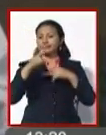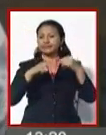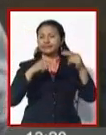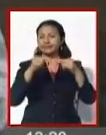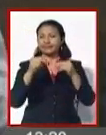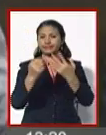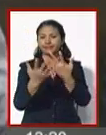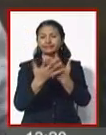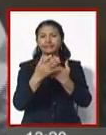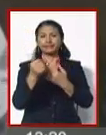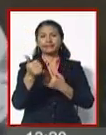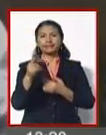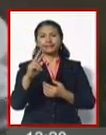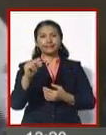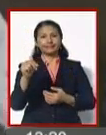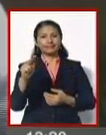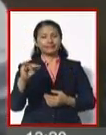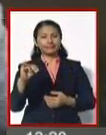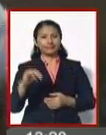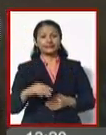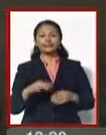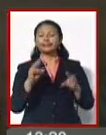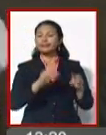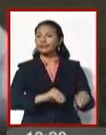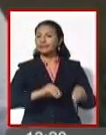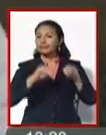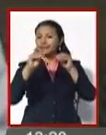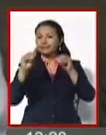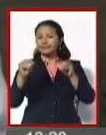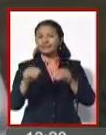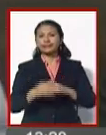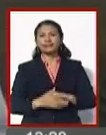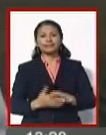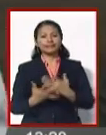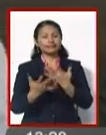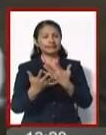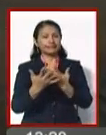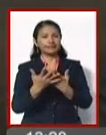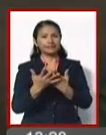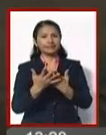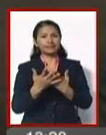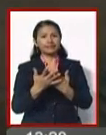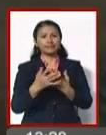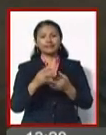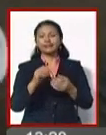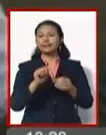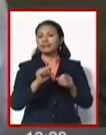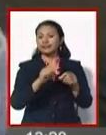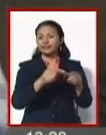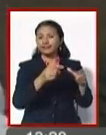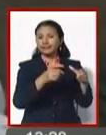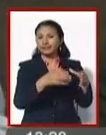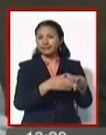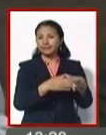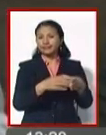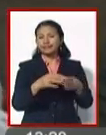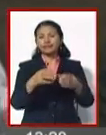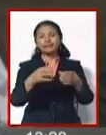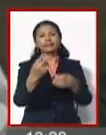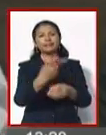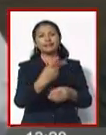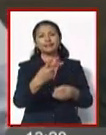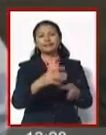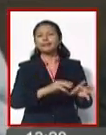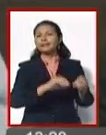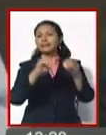del penal de Arani. Y de esta manera poder trasladar el penal que se tiene tanto en San Antonio como en San Sebastián